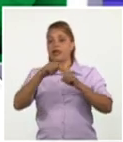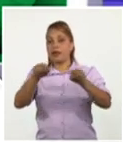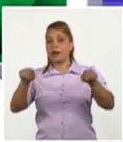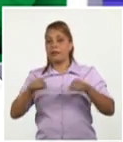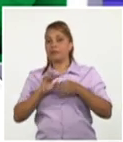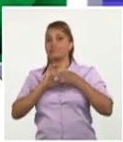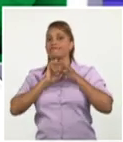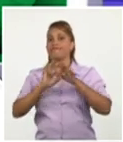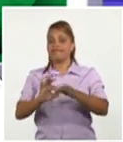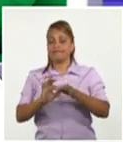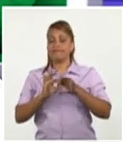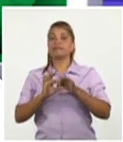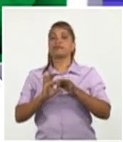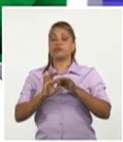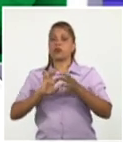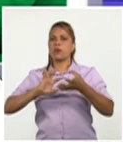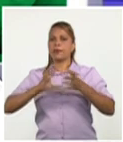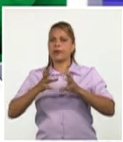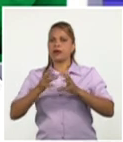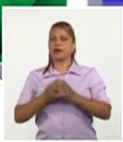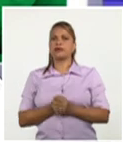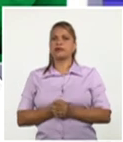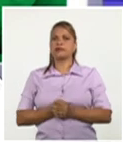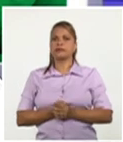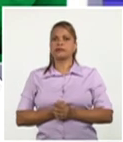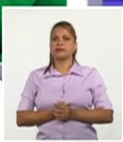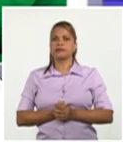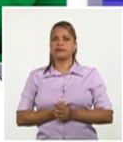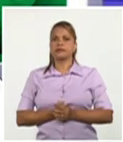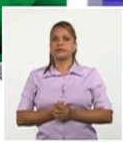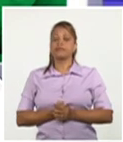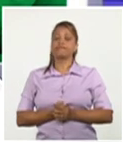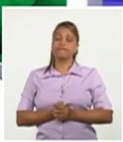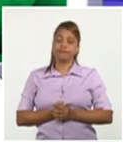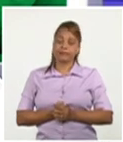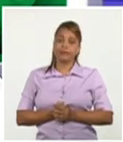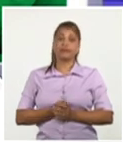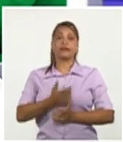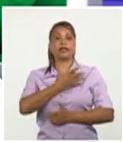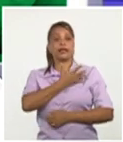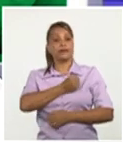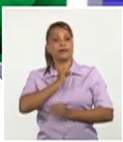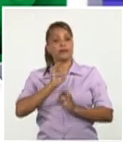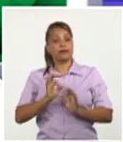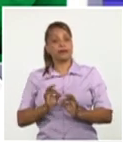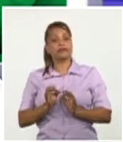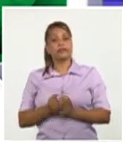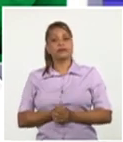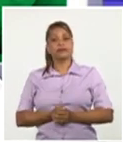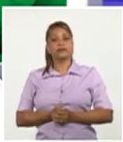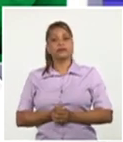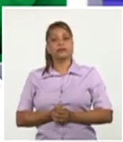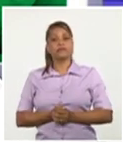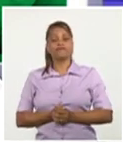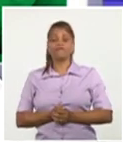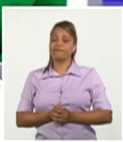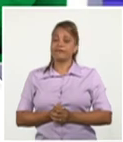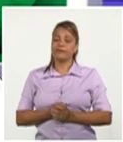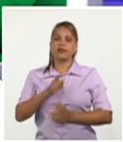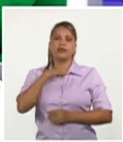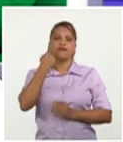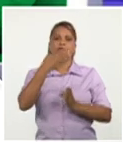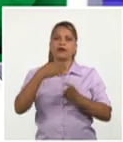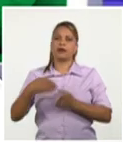las complicaciones que presentó y que lamentablemente la llevaron y falleció